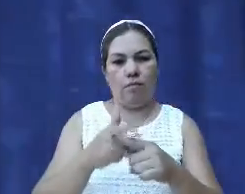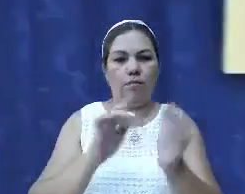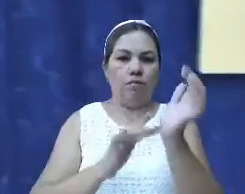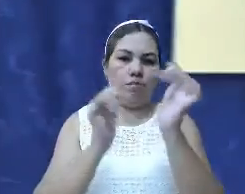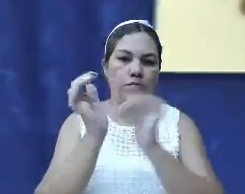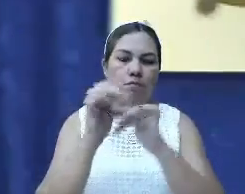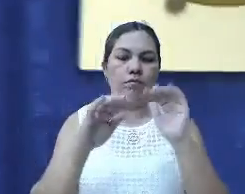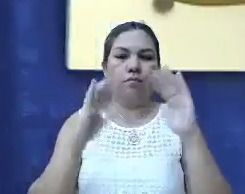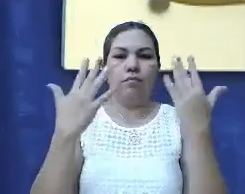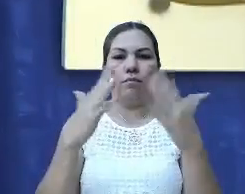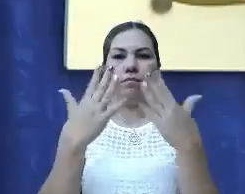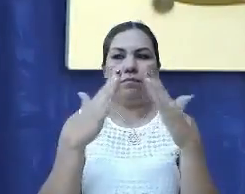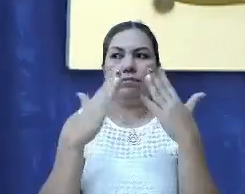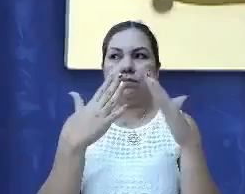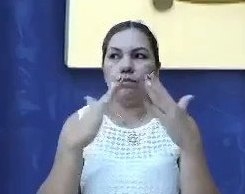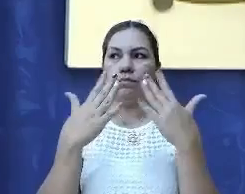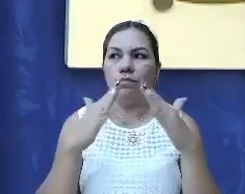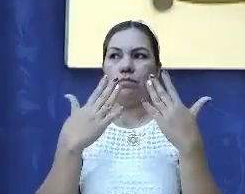Jesucristo.